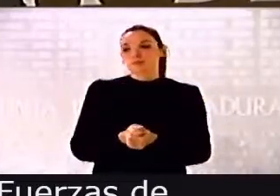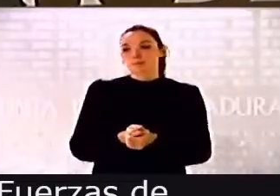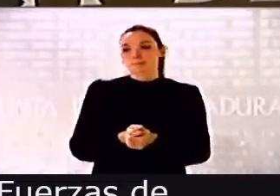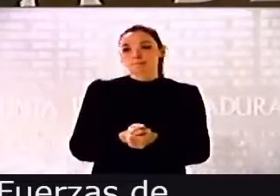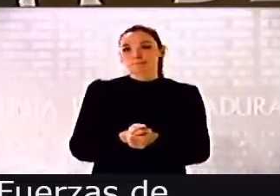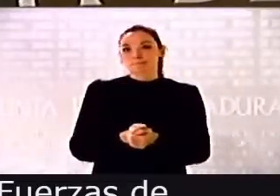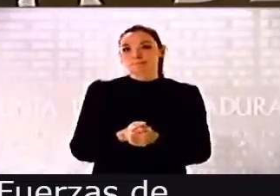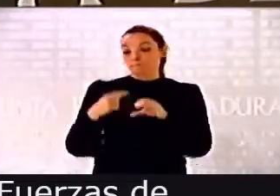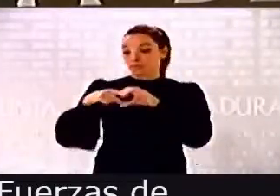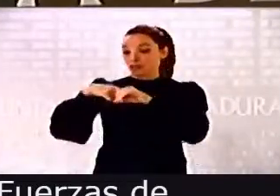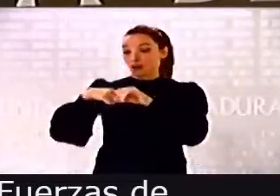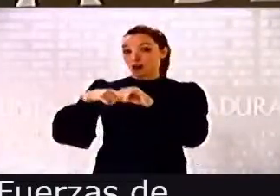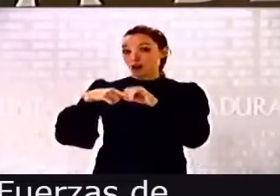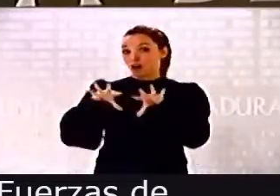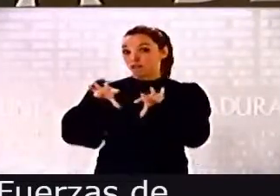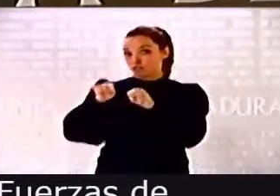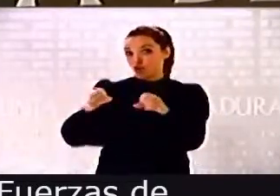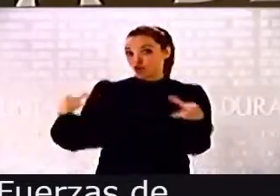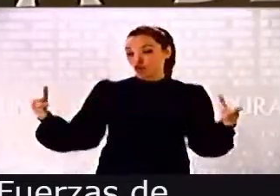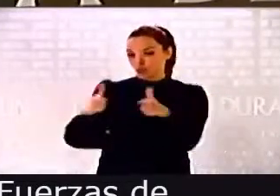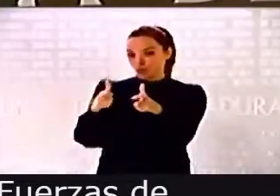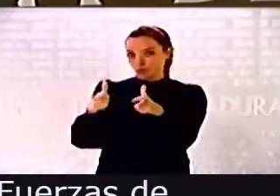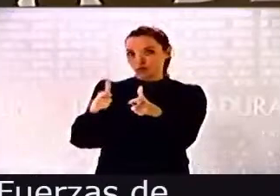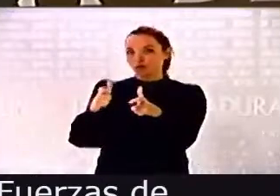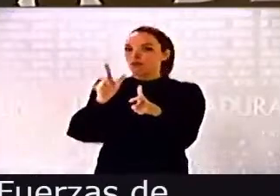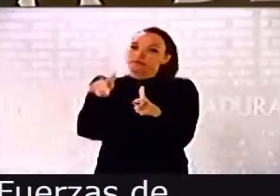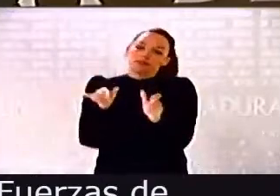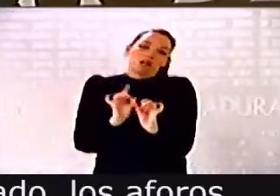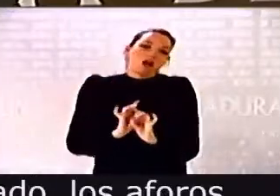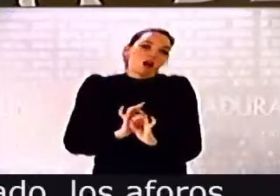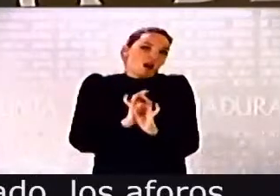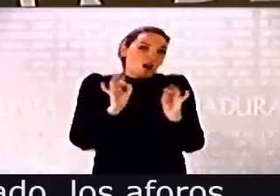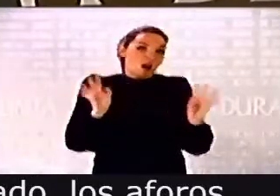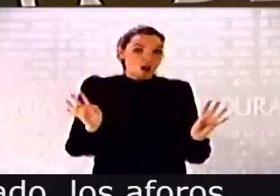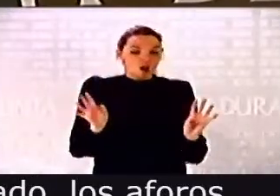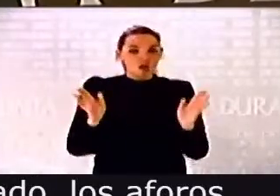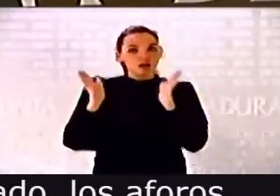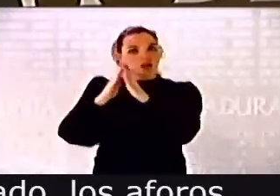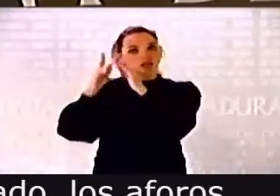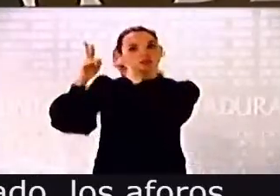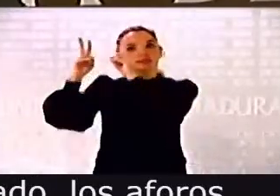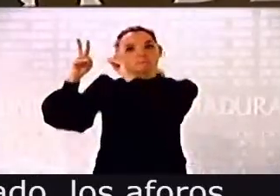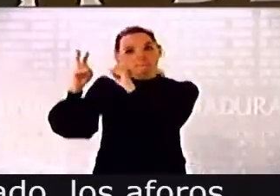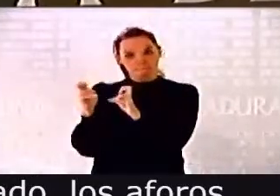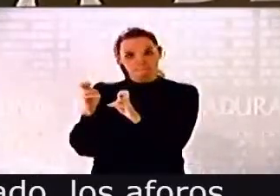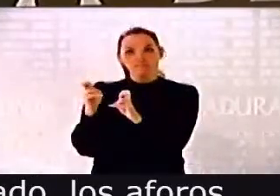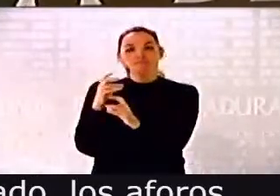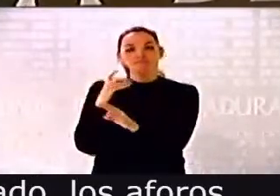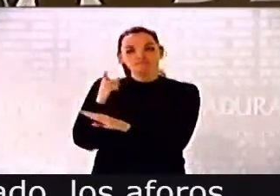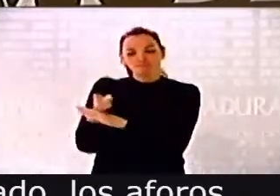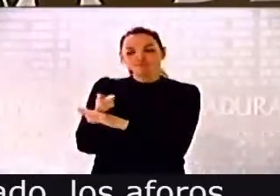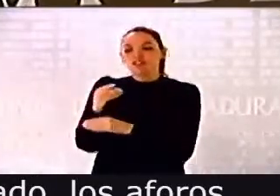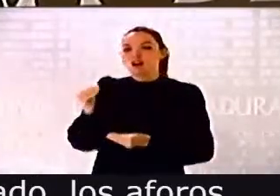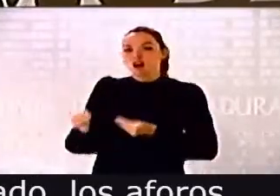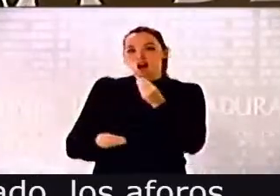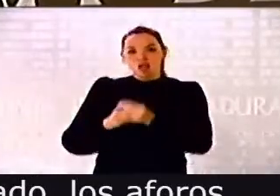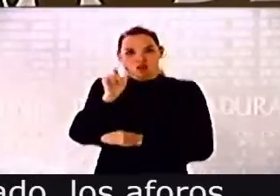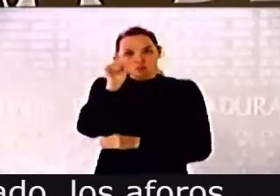los aforos y, por supuesto, los confinamientos que tengan que realizar las personas.